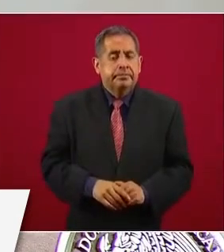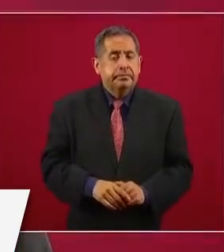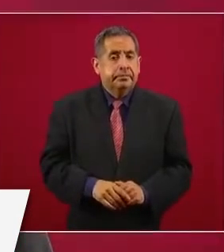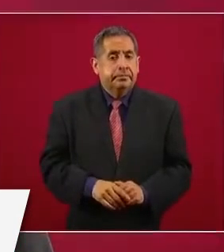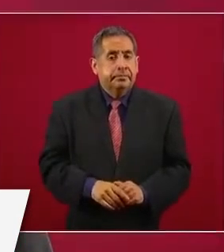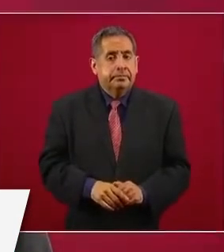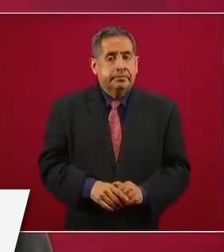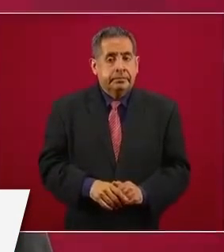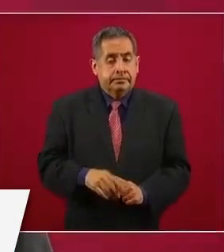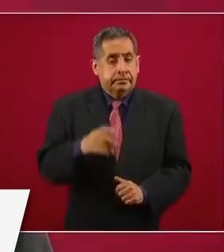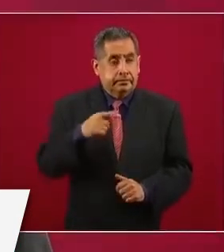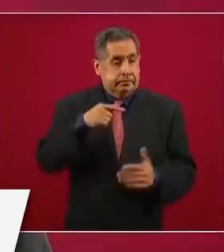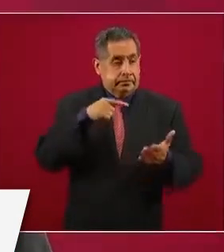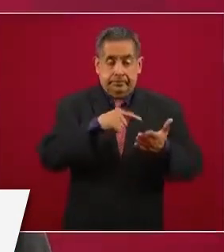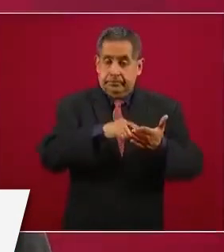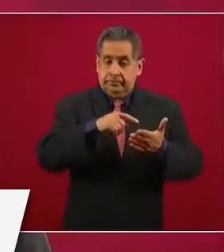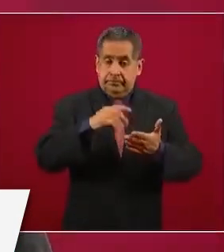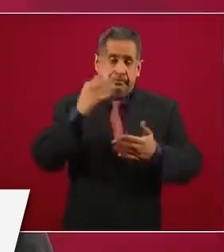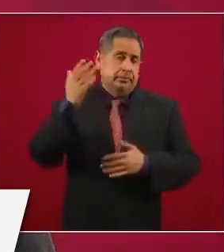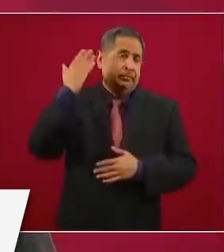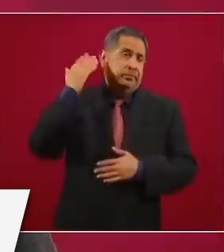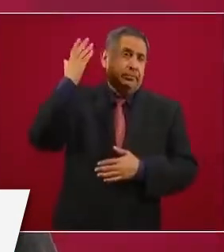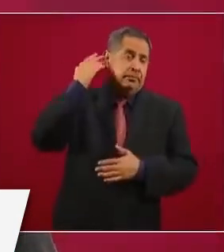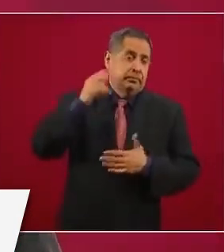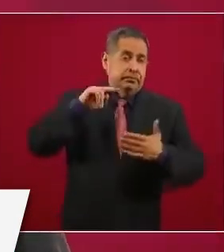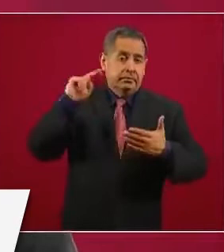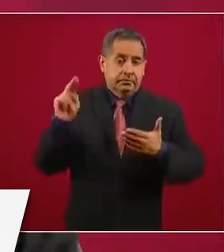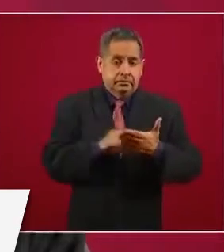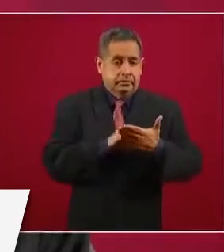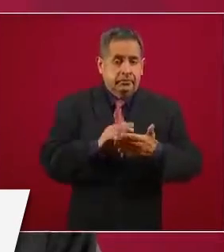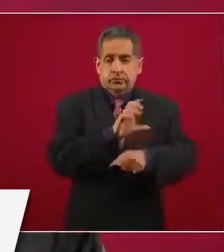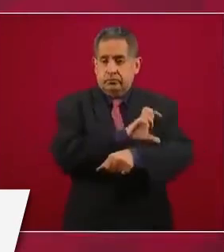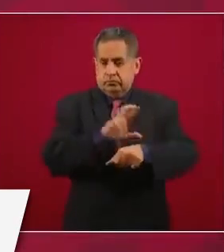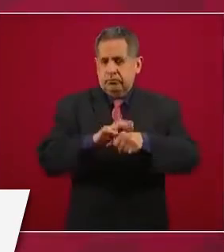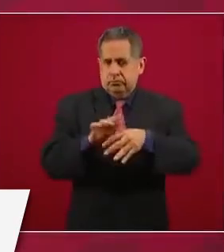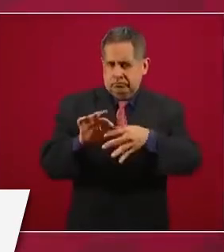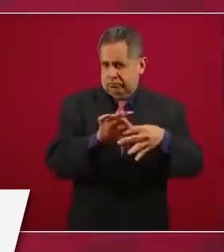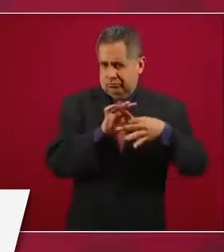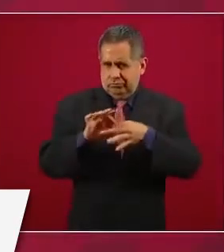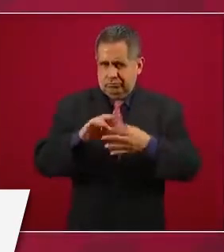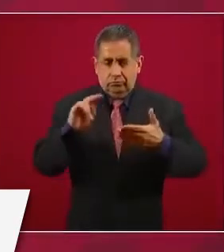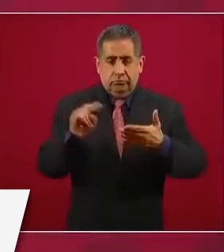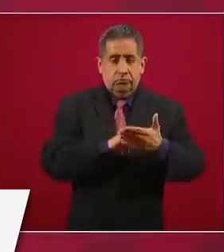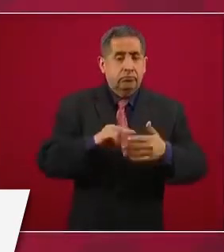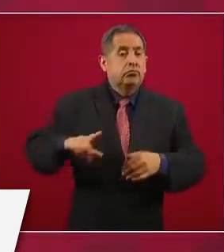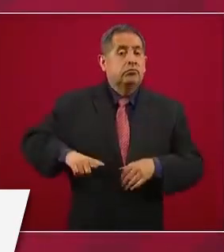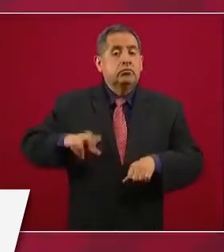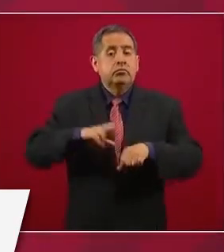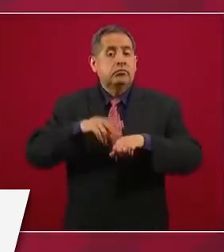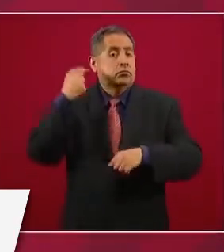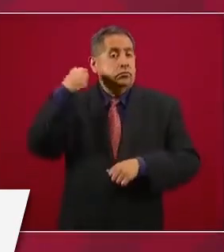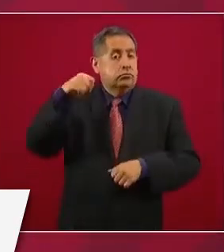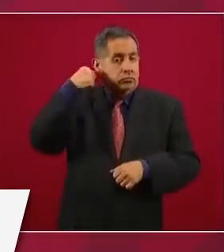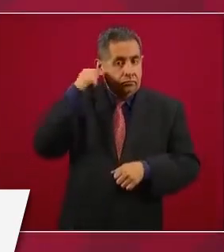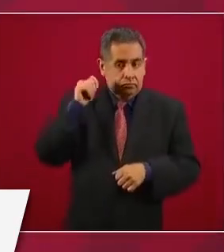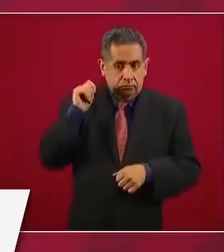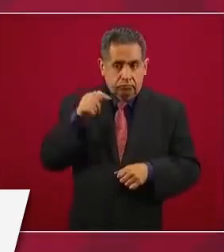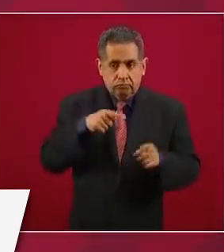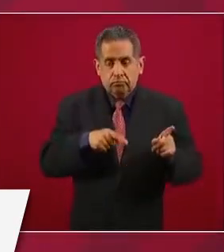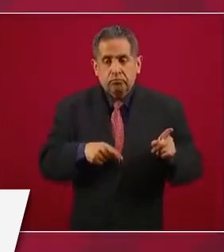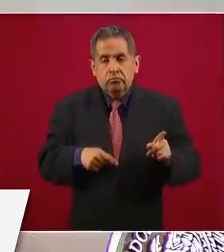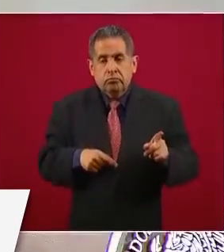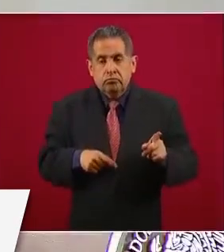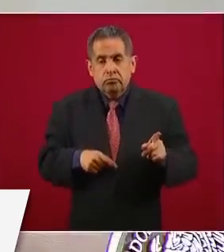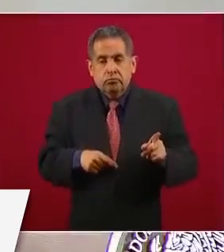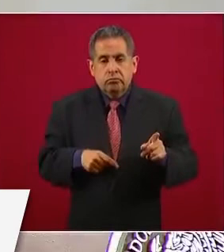Cuando se firma el acuerdo de coordinación fiscal, el gobernador de ese entonces de Tabasco, como